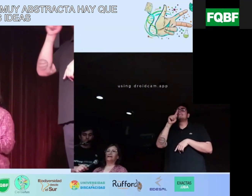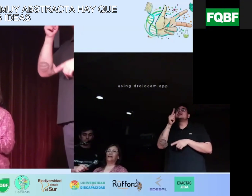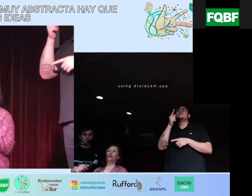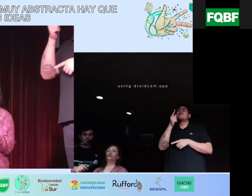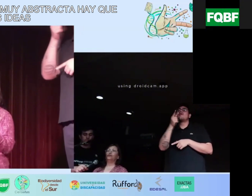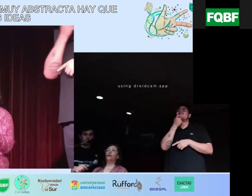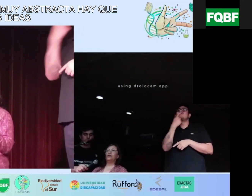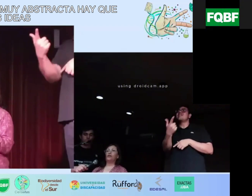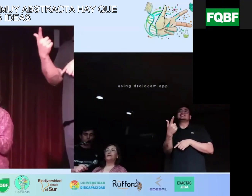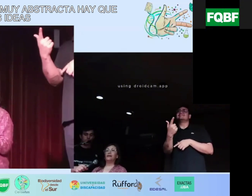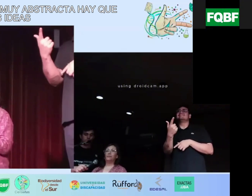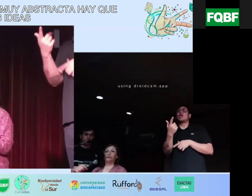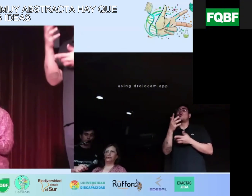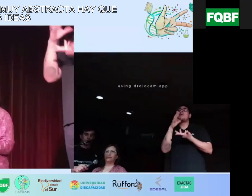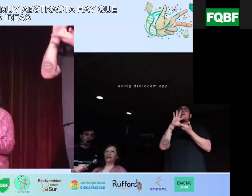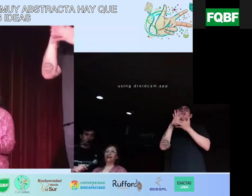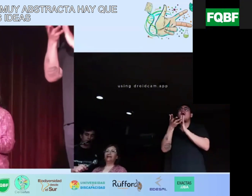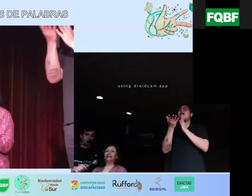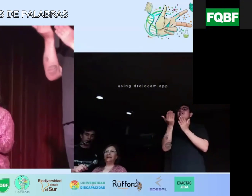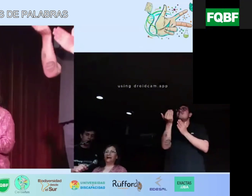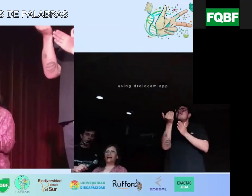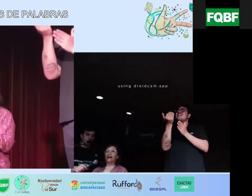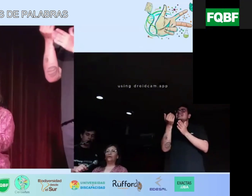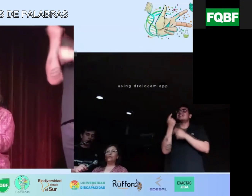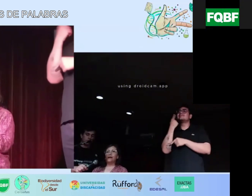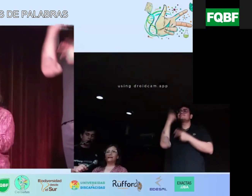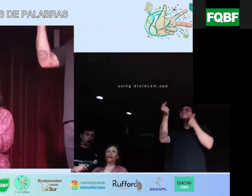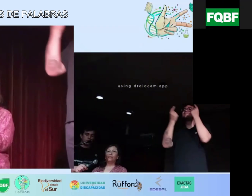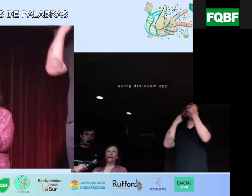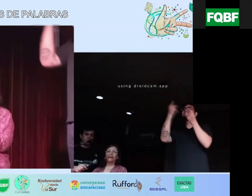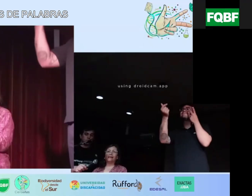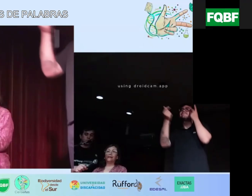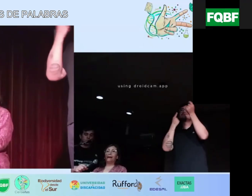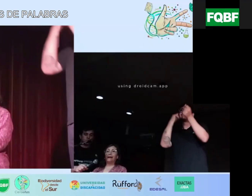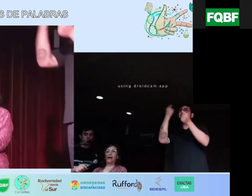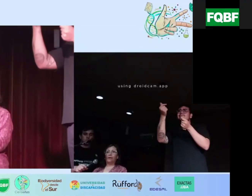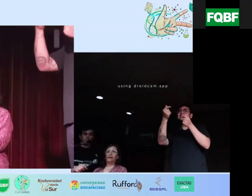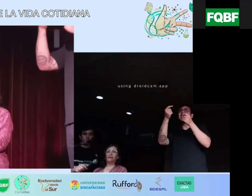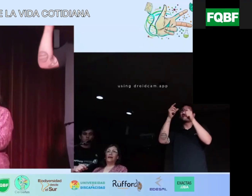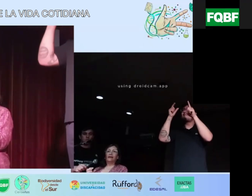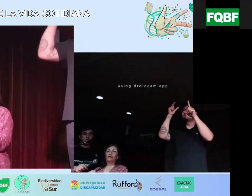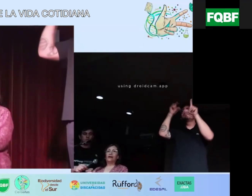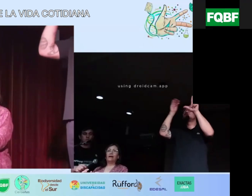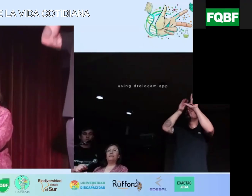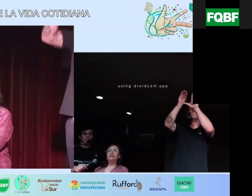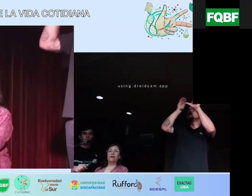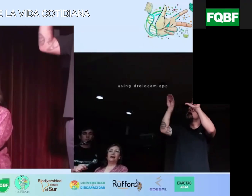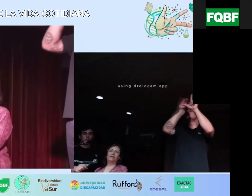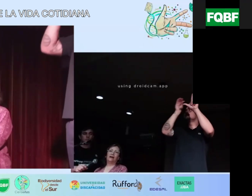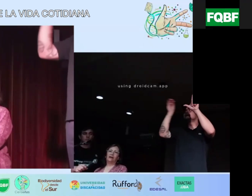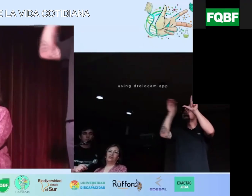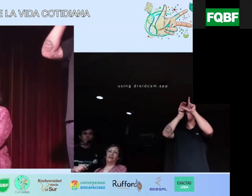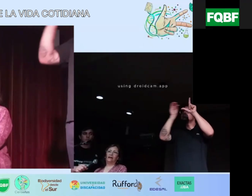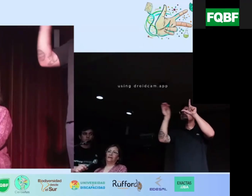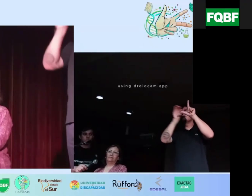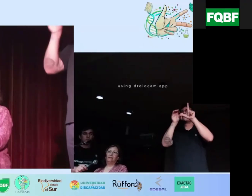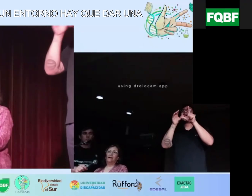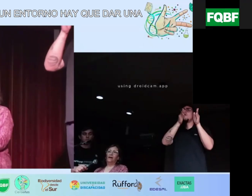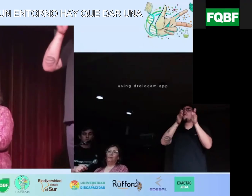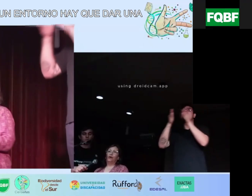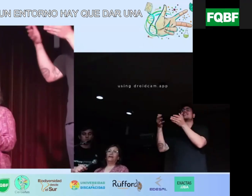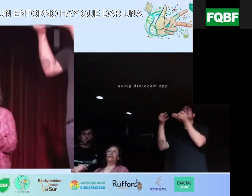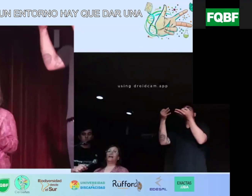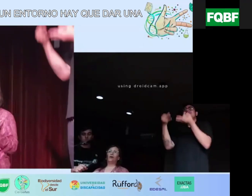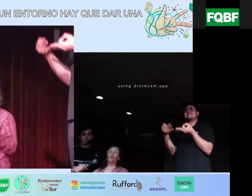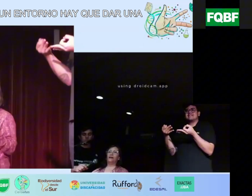hay que construir conceptos, ideas, algunas acompañadas de palabras que son las mismas de la vida cotidiana,